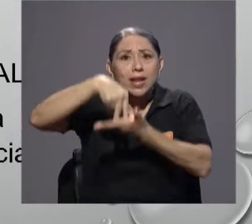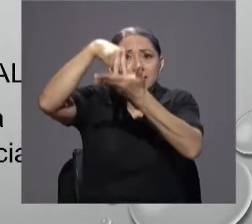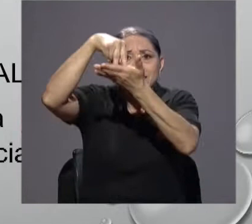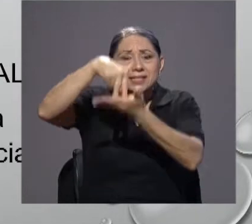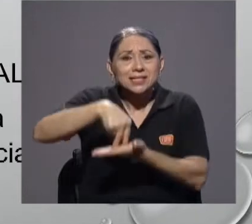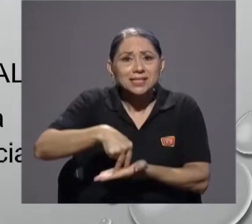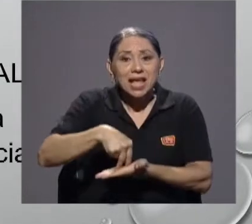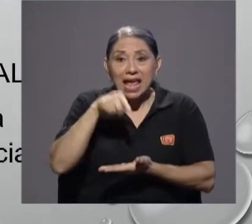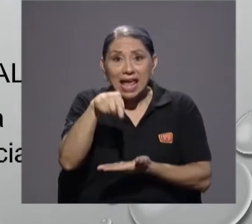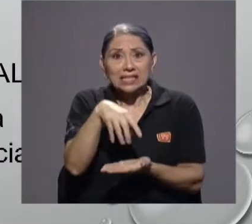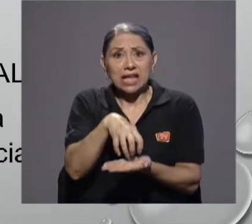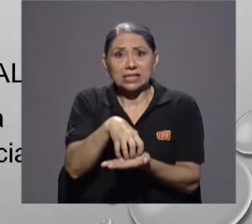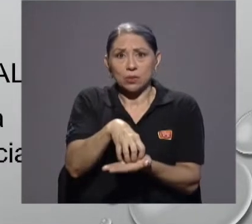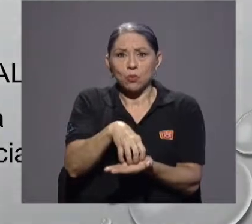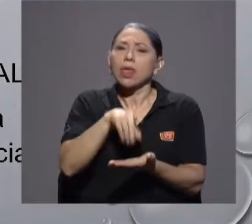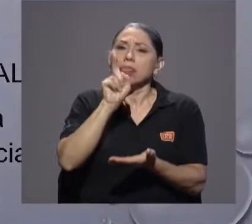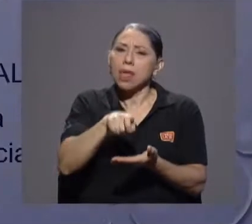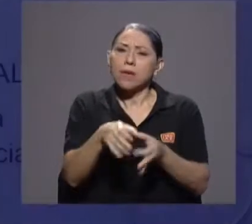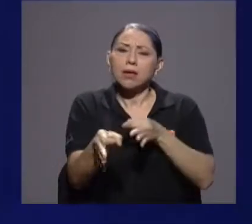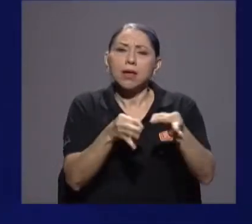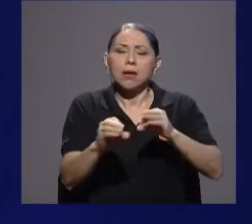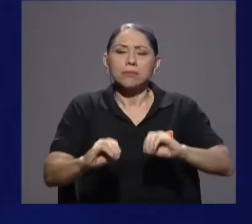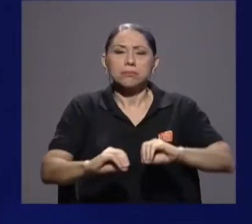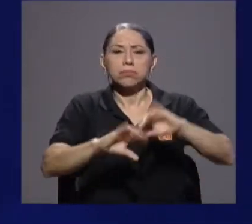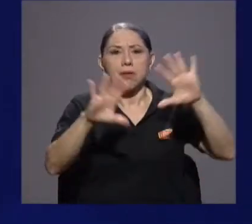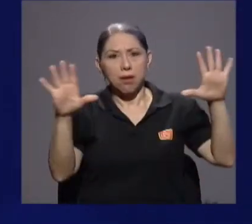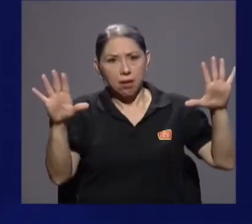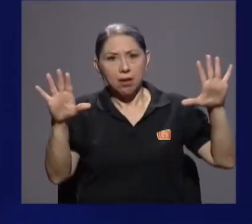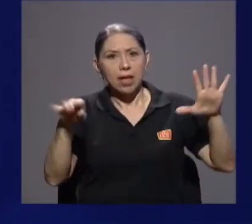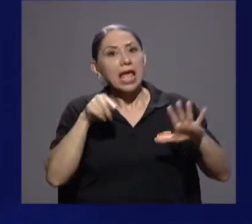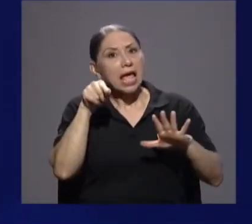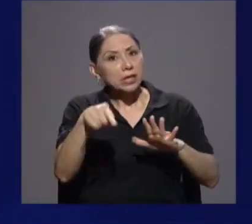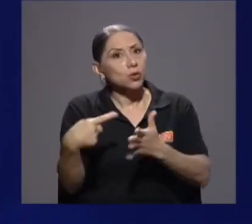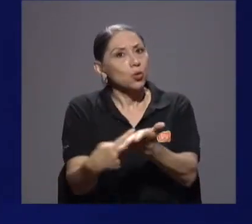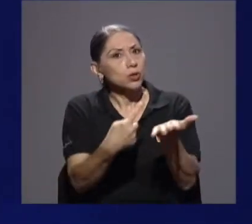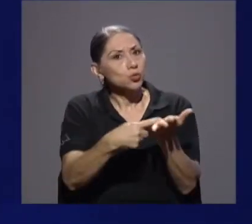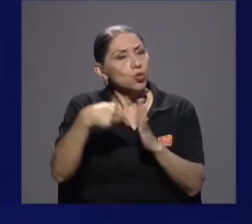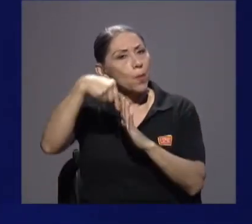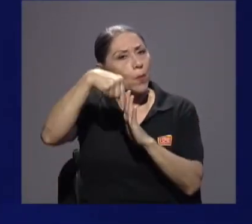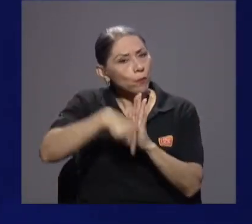que aclararla y creo que una discusión profunda de esas cosas ayudaría.